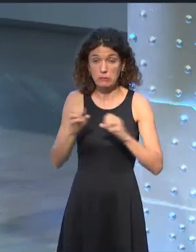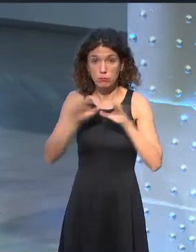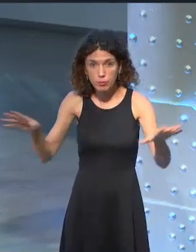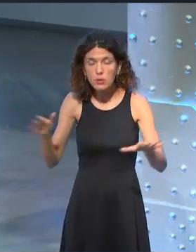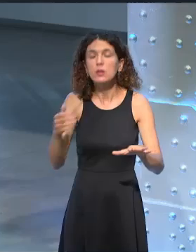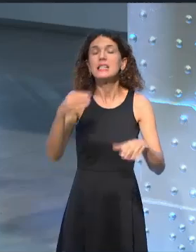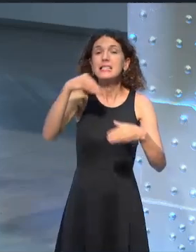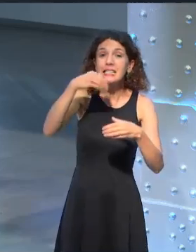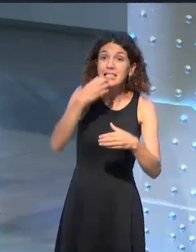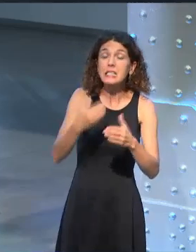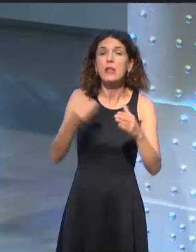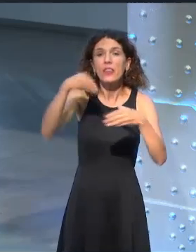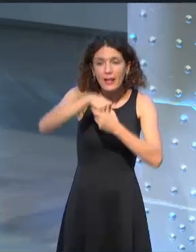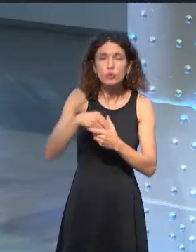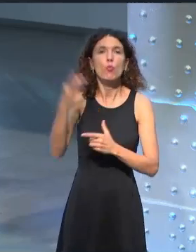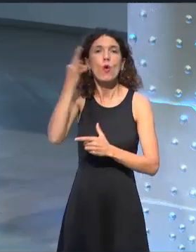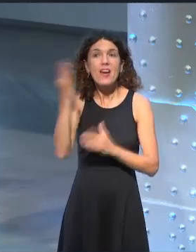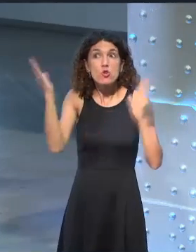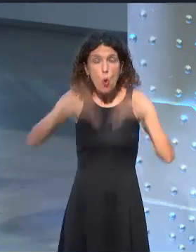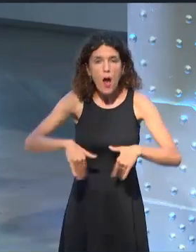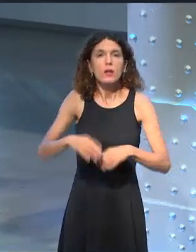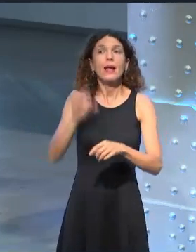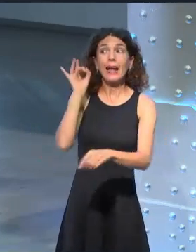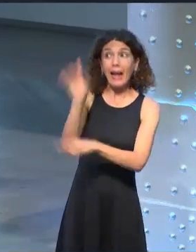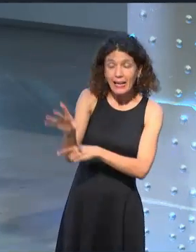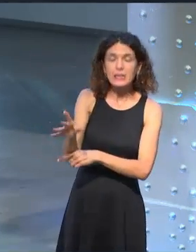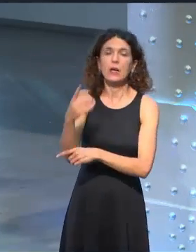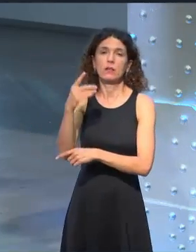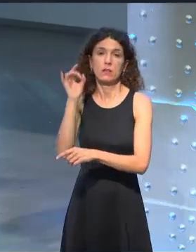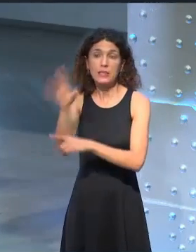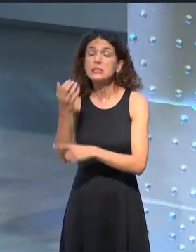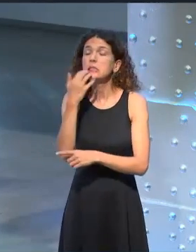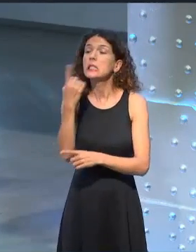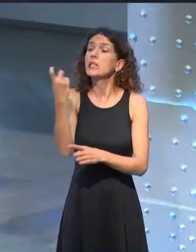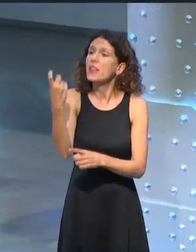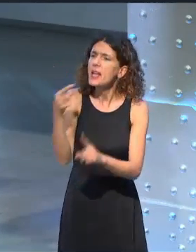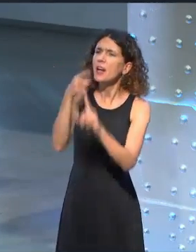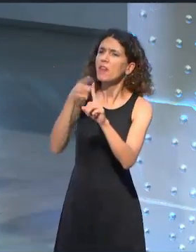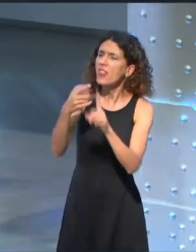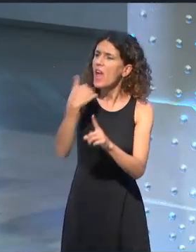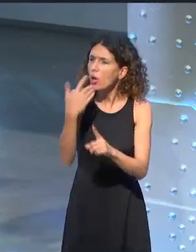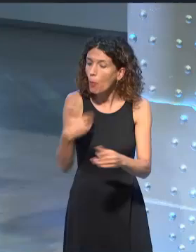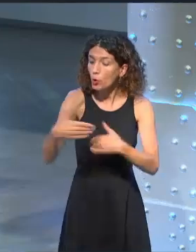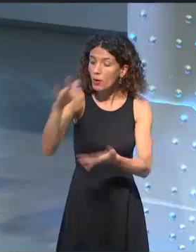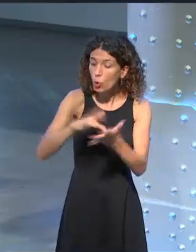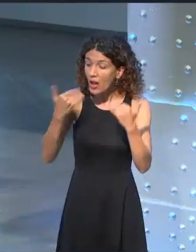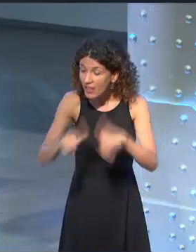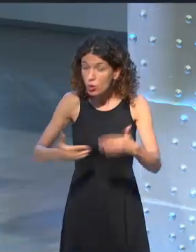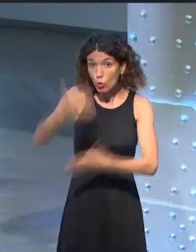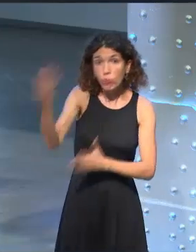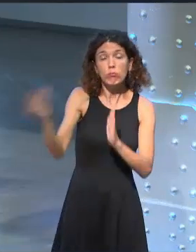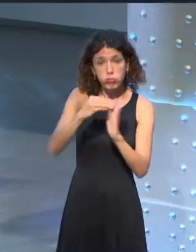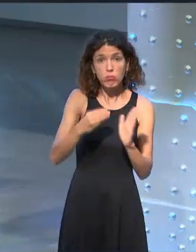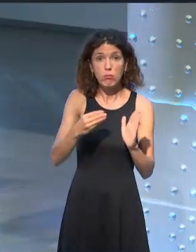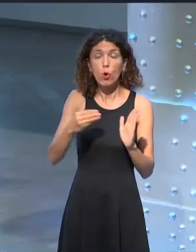mujer representada, envían una carta diciendo, oye, si necesitas referencias, si queréis para el próximo evento, por favor, pedirnos, que os